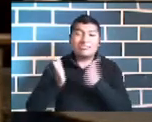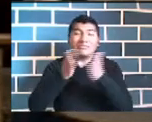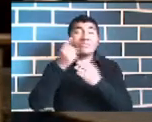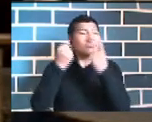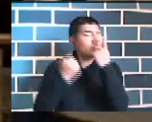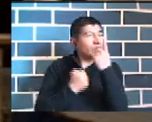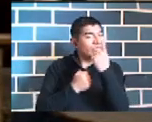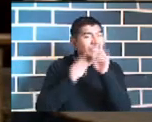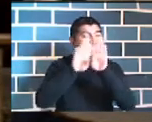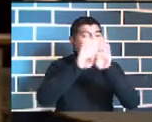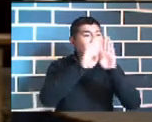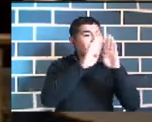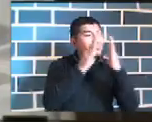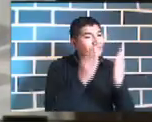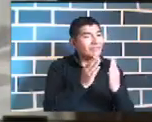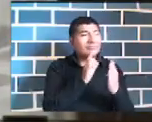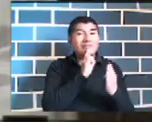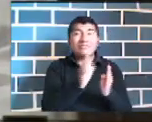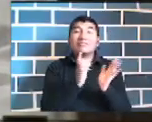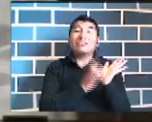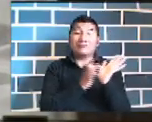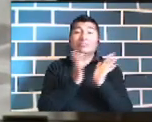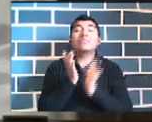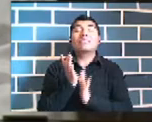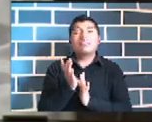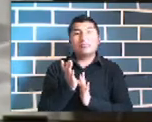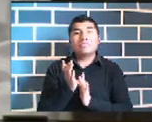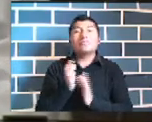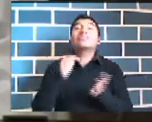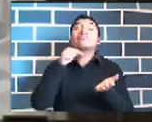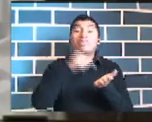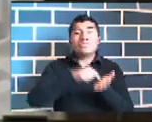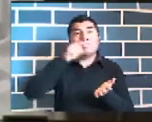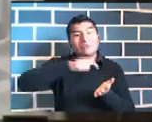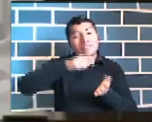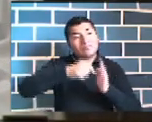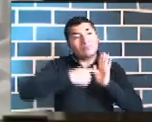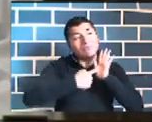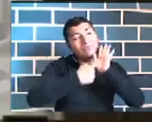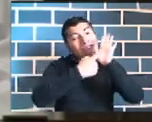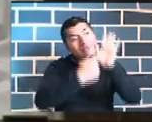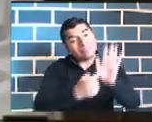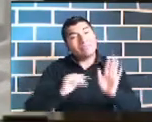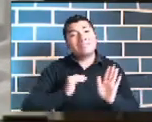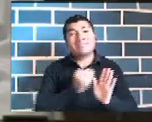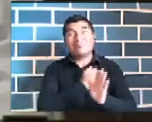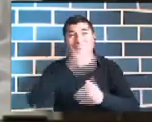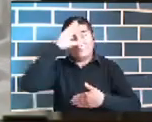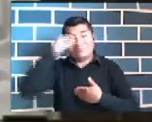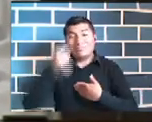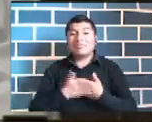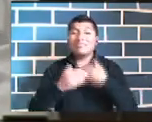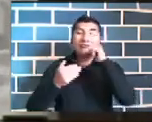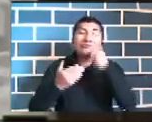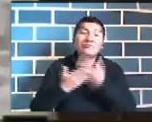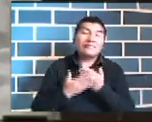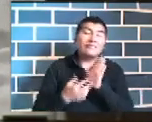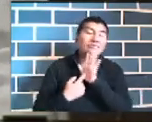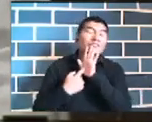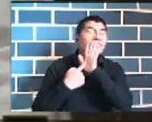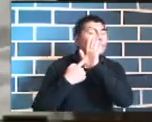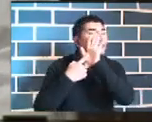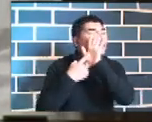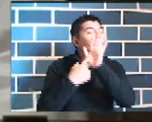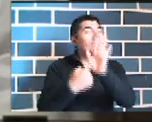la única puerta es Jesús. Y eso debemos transmitir a nuestros hijos haciendo